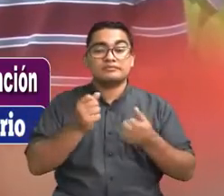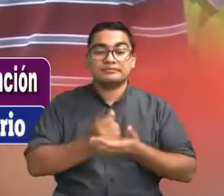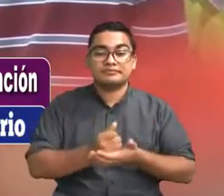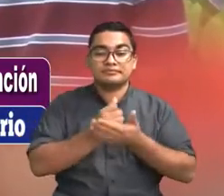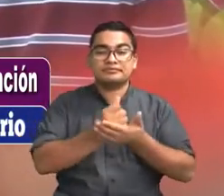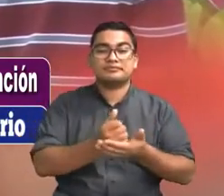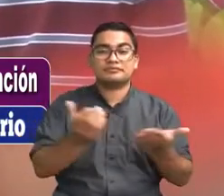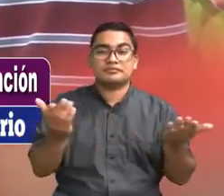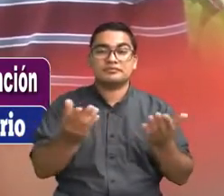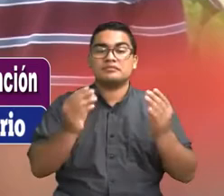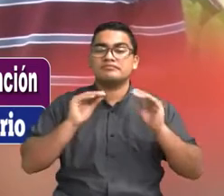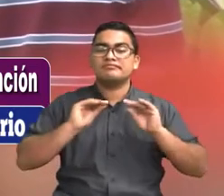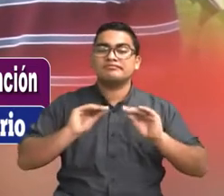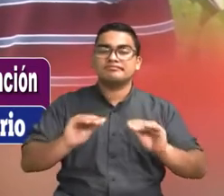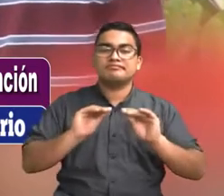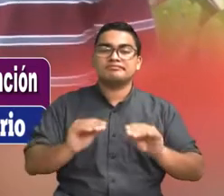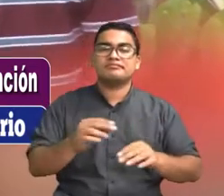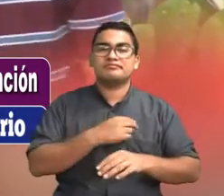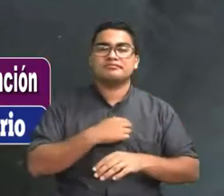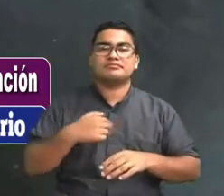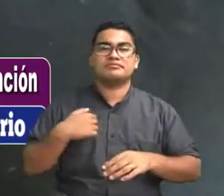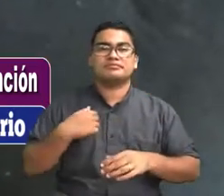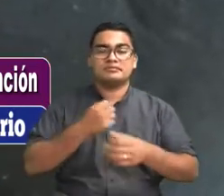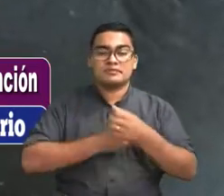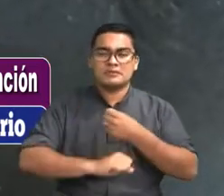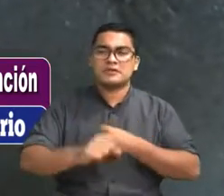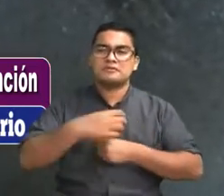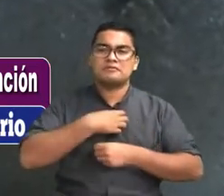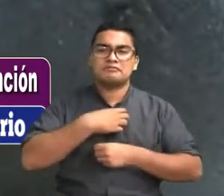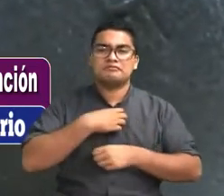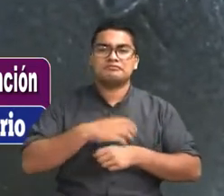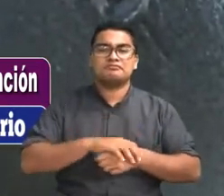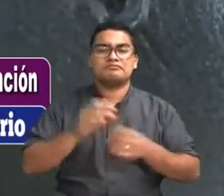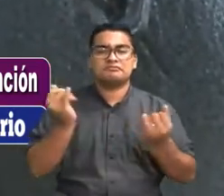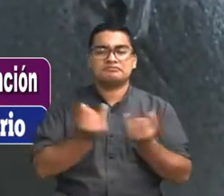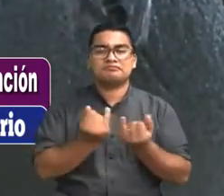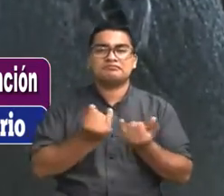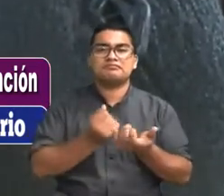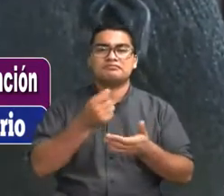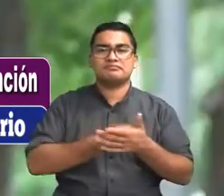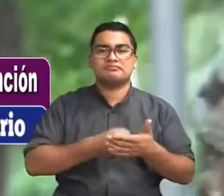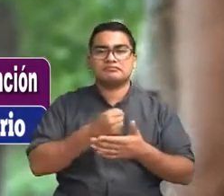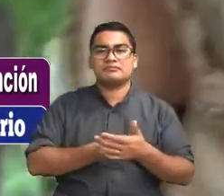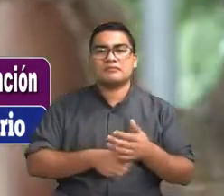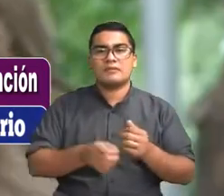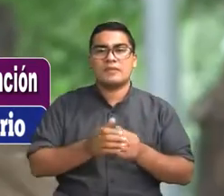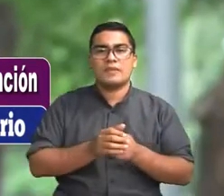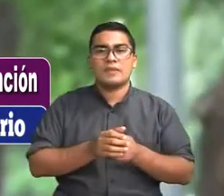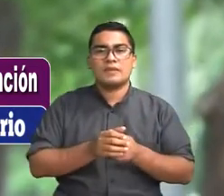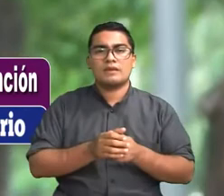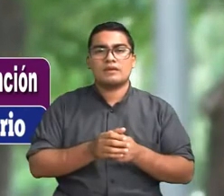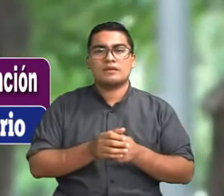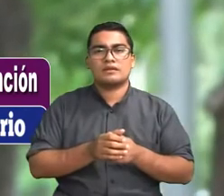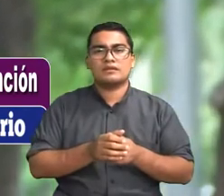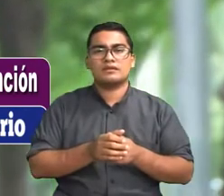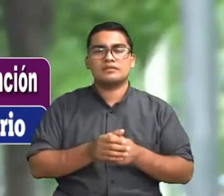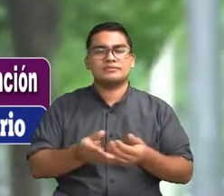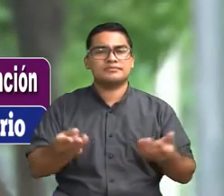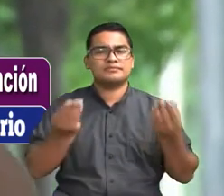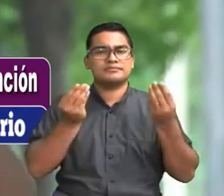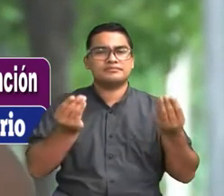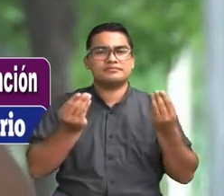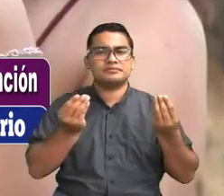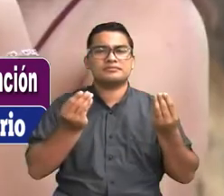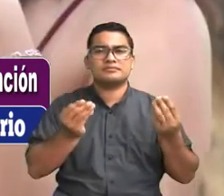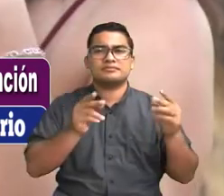cómo formar, de cómo educar a sus hijos. Entonces hay todo un esfuerzo. Aquí ha habido, digamos, miles de